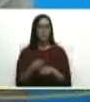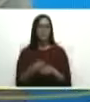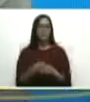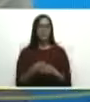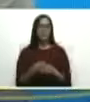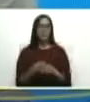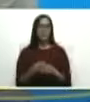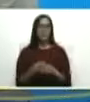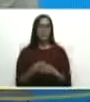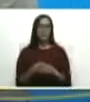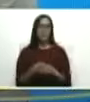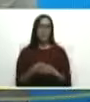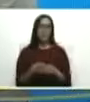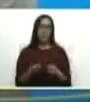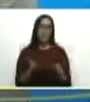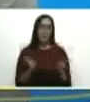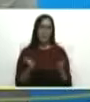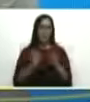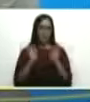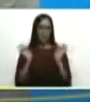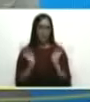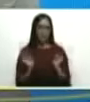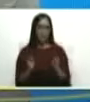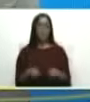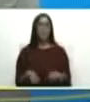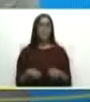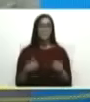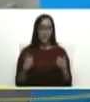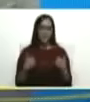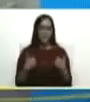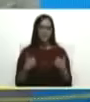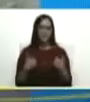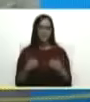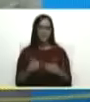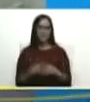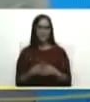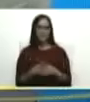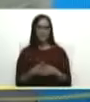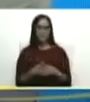en el IRD, que es el mecanismo más